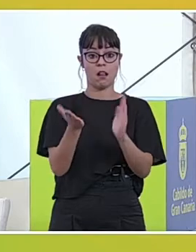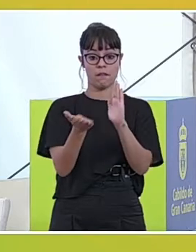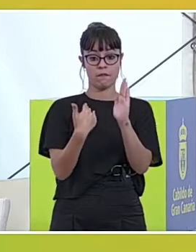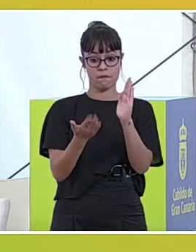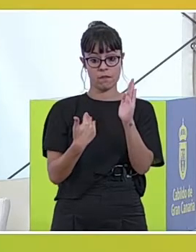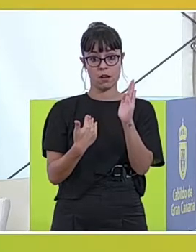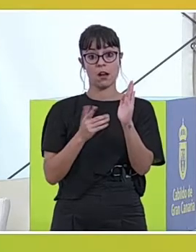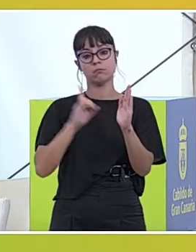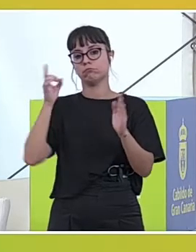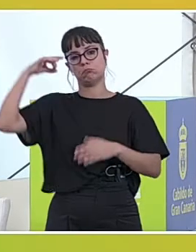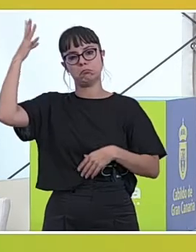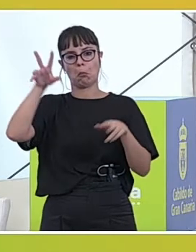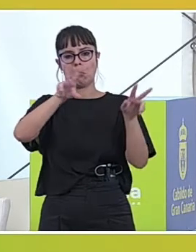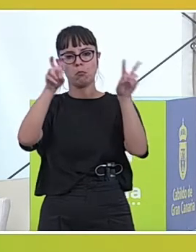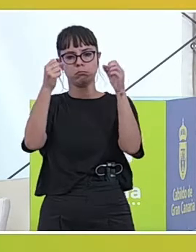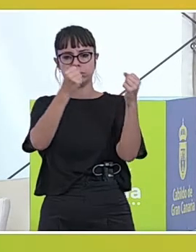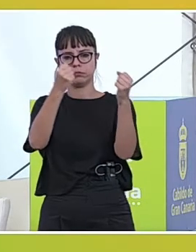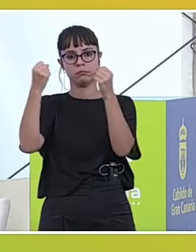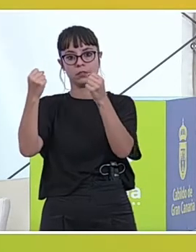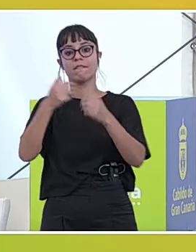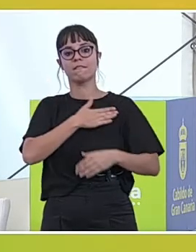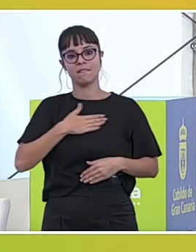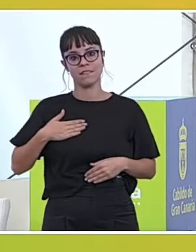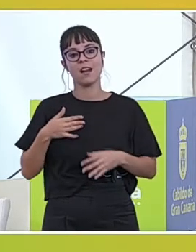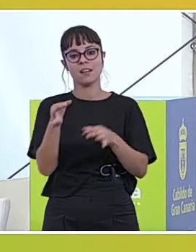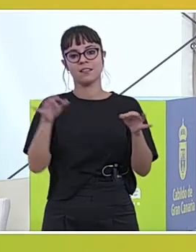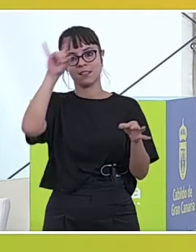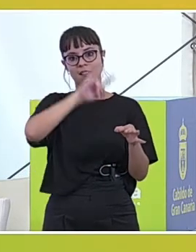como referente mundial también en temas de valorización de salmuera.